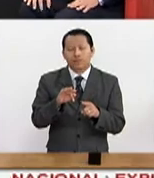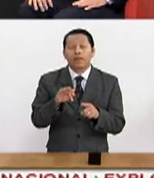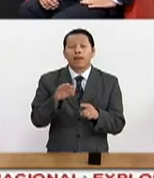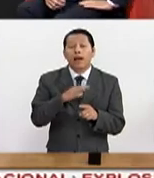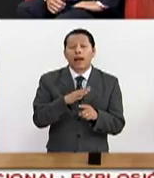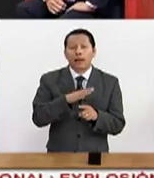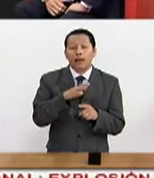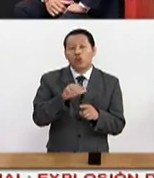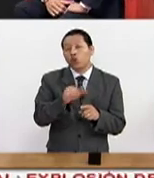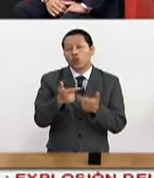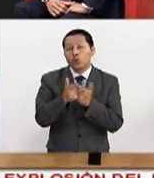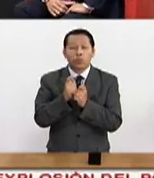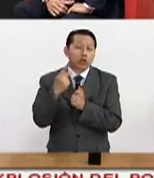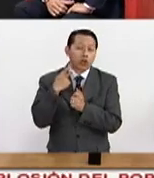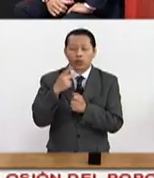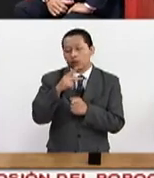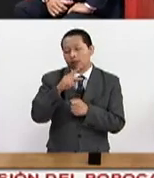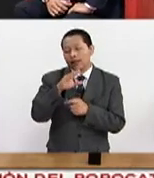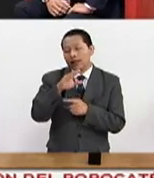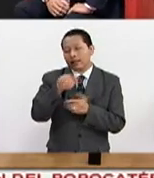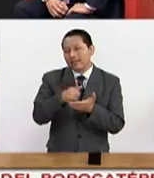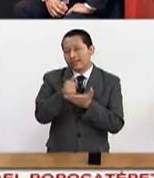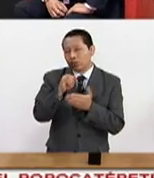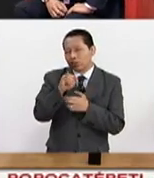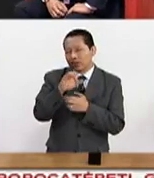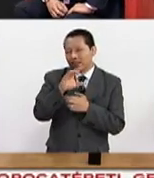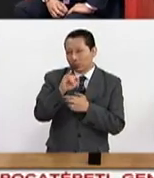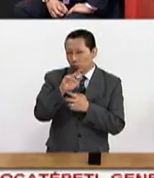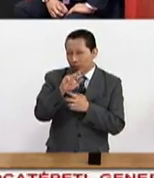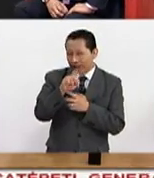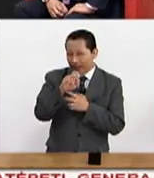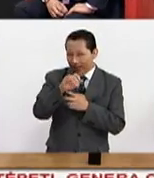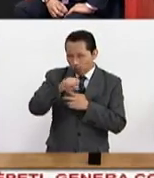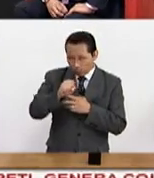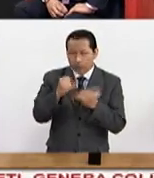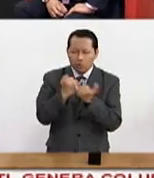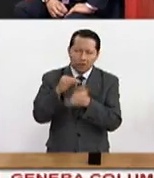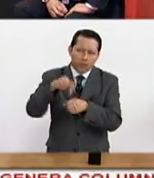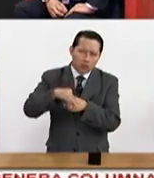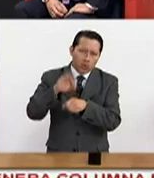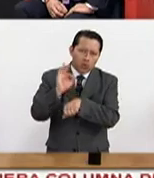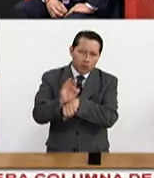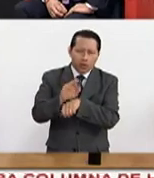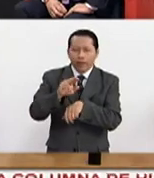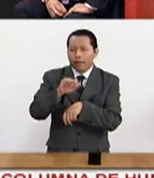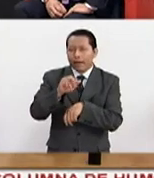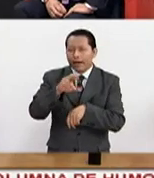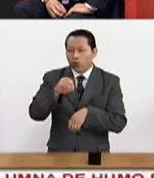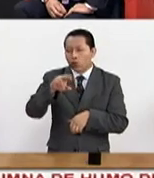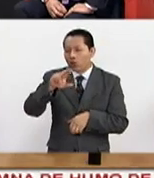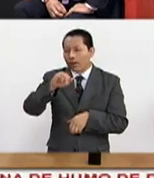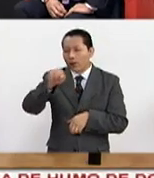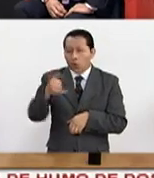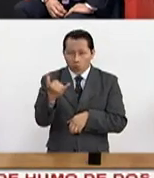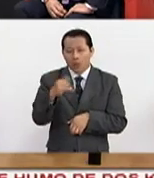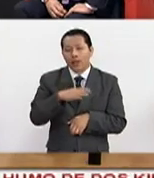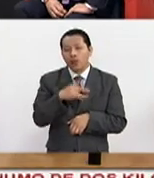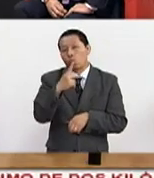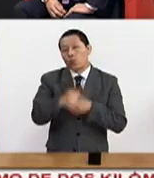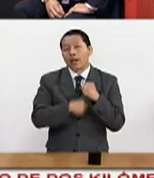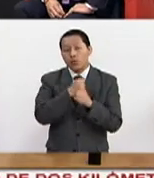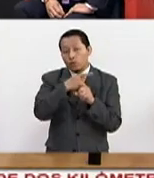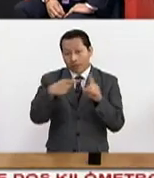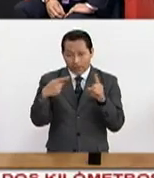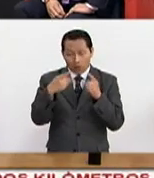Ciudadanos, que es un partido catalán y que también le dio los votos al gobierno de Mariano Rajoy. Hay que recordar que estuvo 1 año y medio sin gobierno, digamos